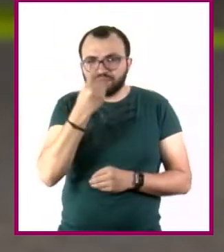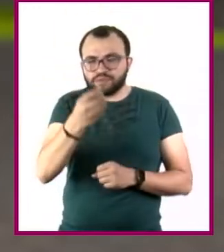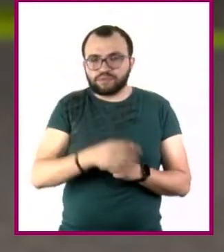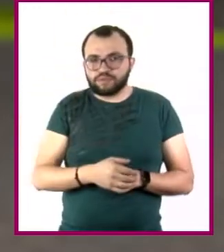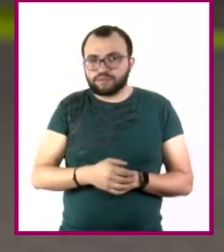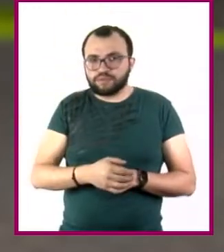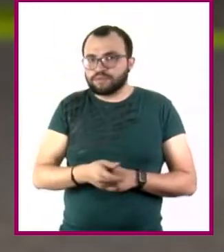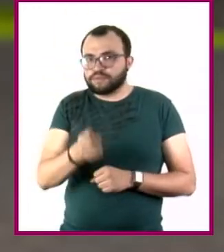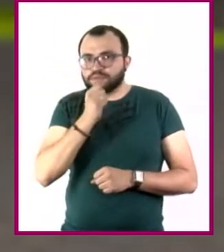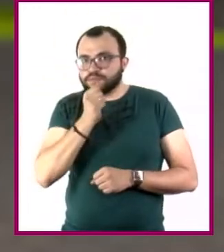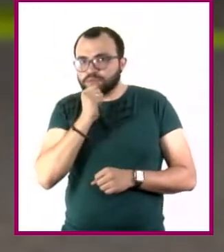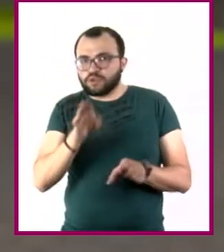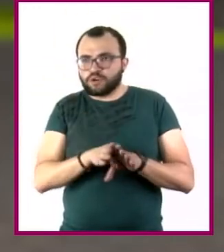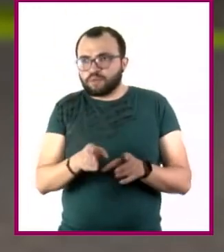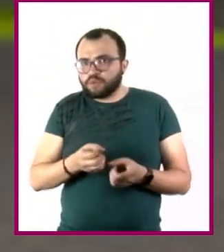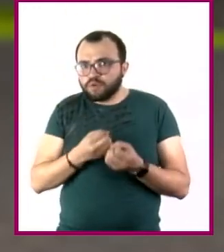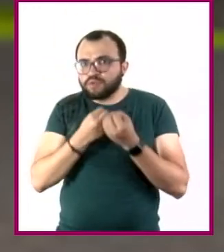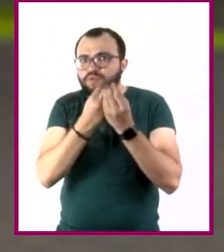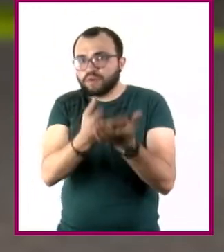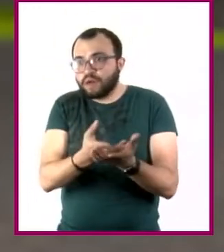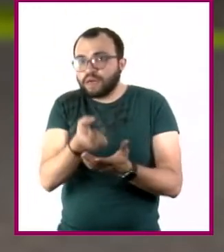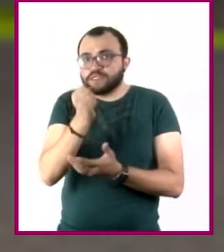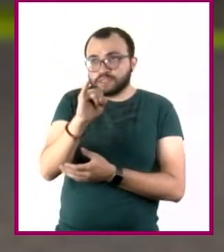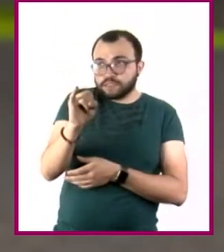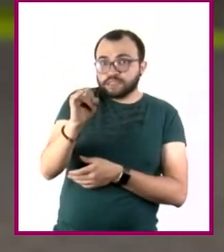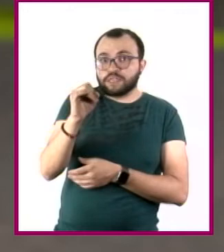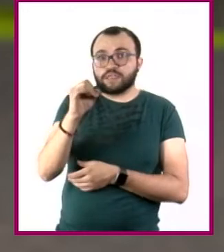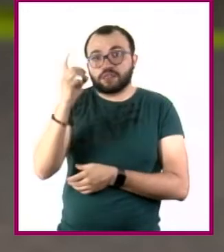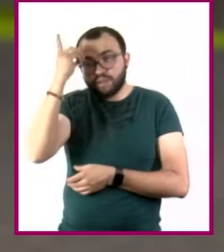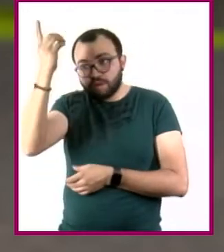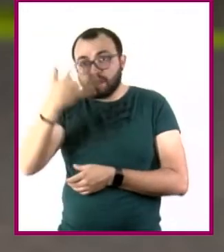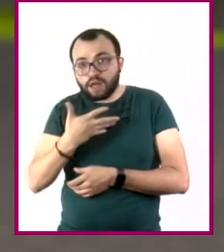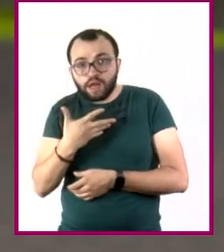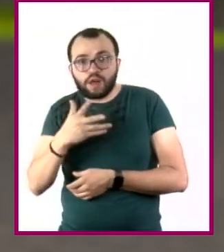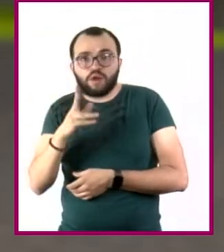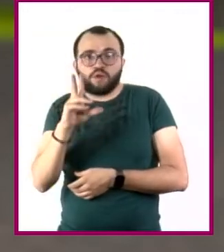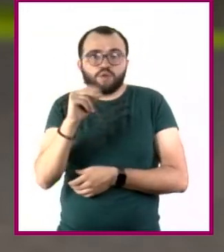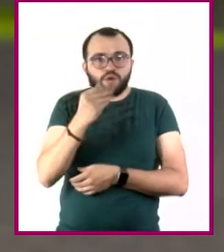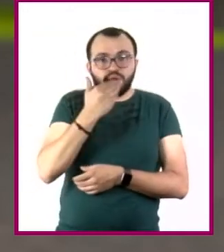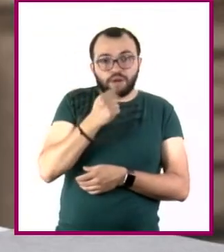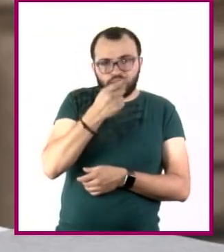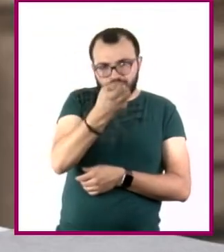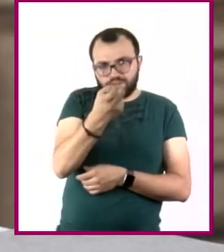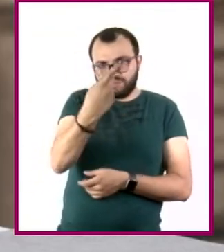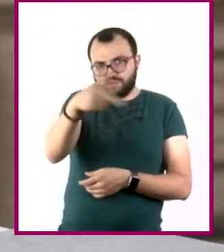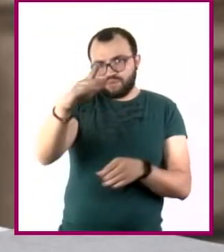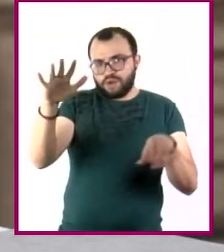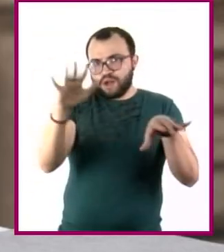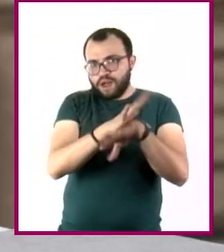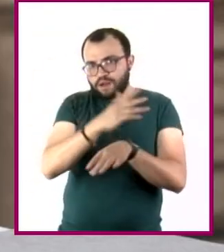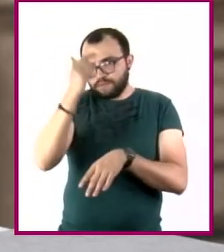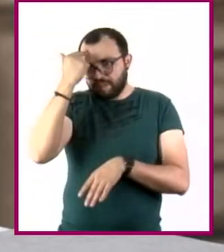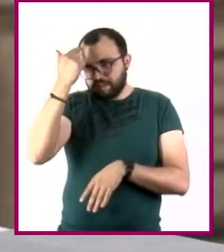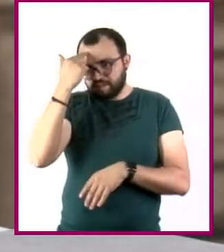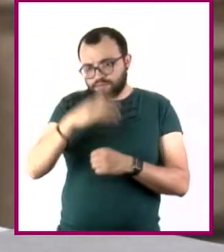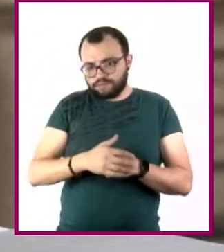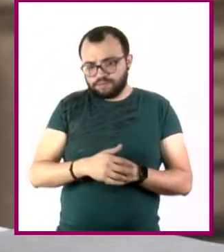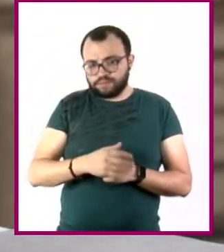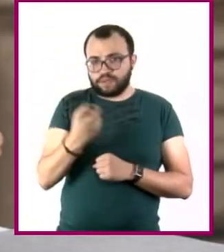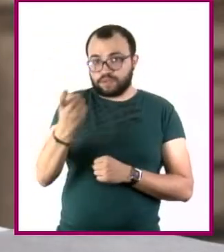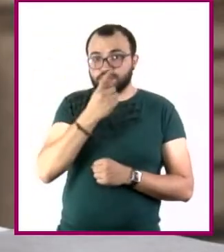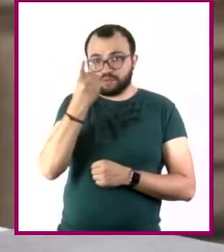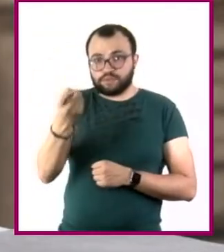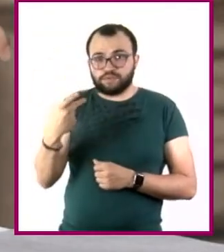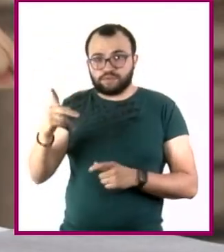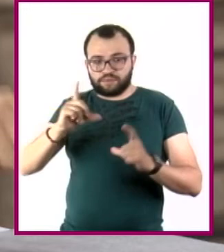va a pronunciar sobre si existe o no existe. Eso es un cambio en el modo de pensar, ¿no? Y eso es lo que dice su cartel.